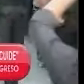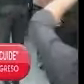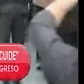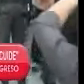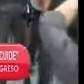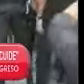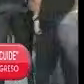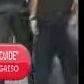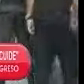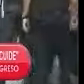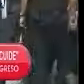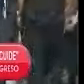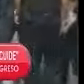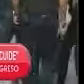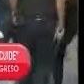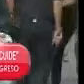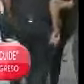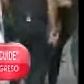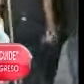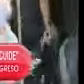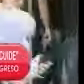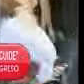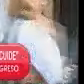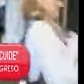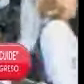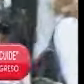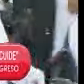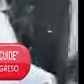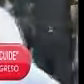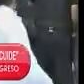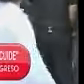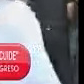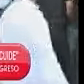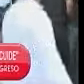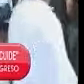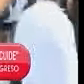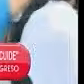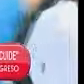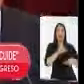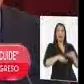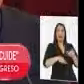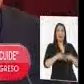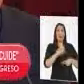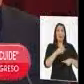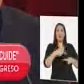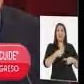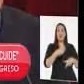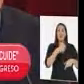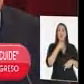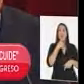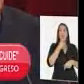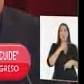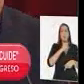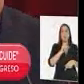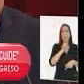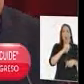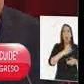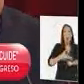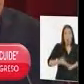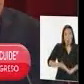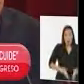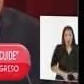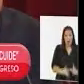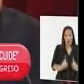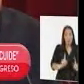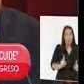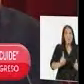Baradel. Claro, te agradezco la pregunta, porque a mí lo que me pareció, que es lo mismo que me parece la imagen esta del Congreso,